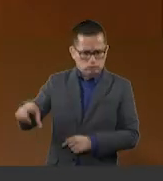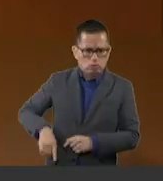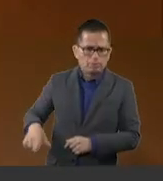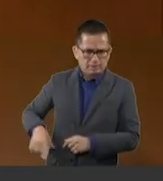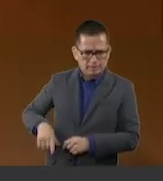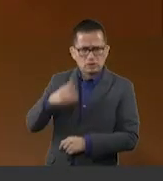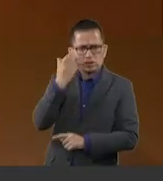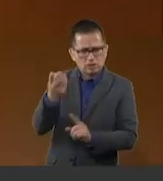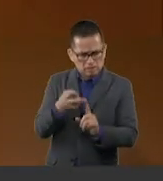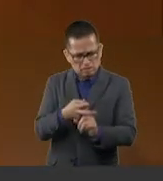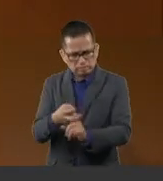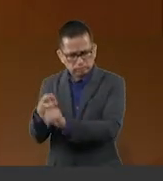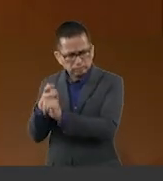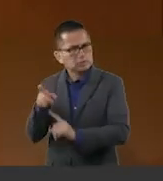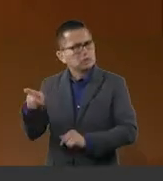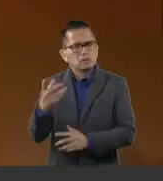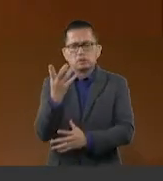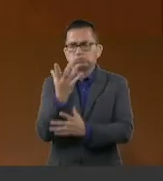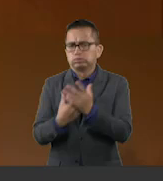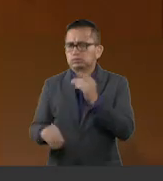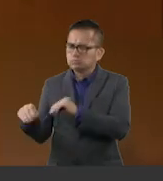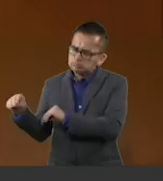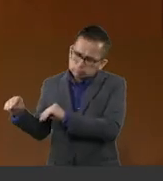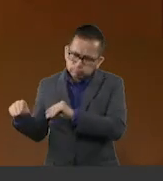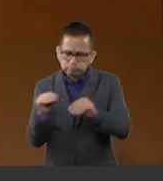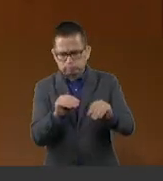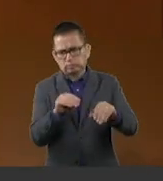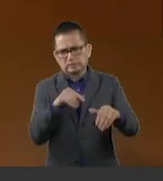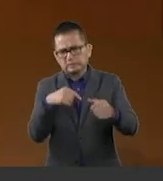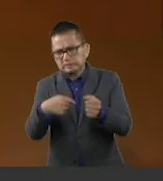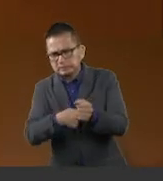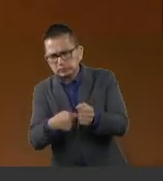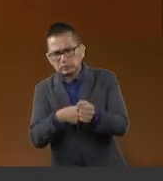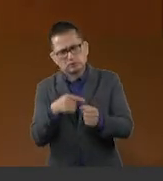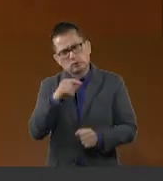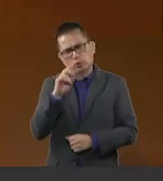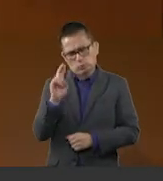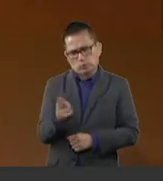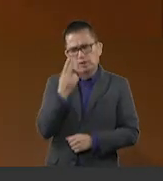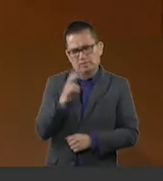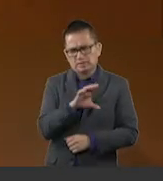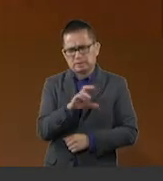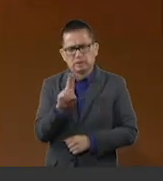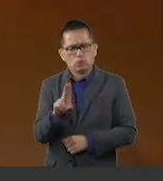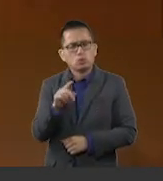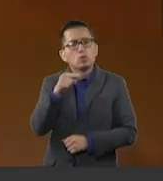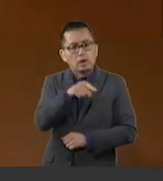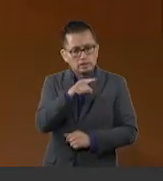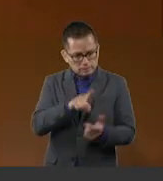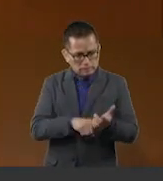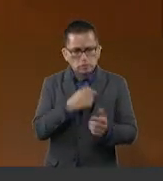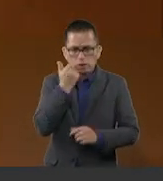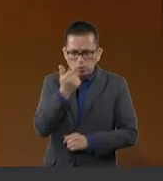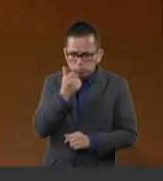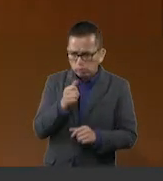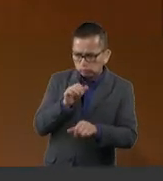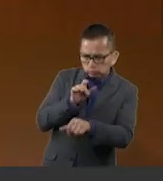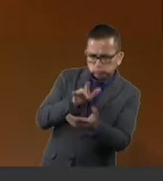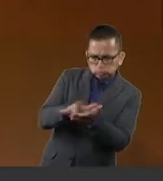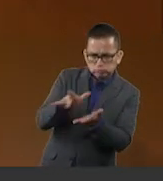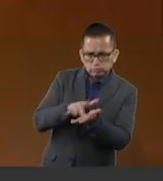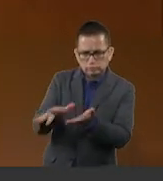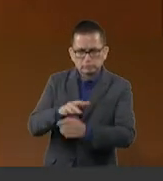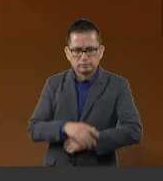quisieron llevar, y él se escapó a Ciudad Universitaria, donde se escondió y lo atendieron los estudiantes.